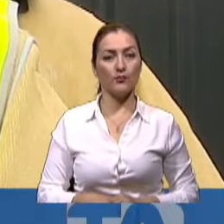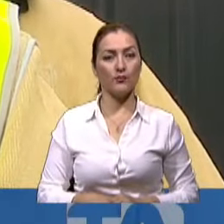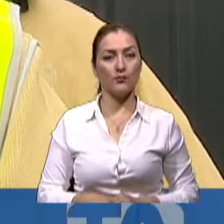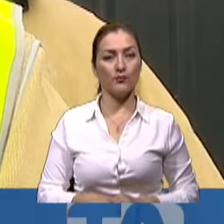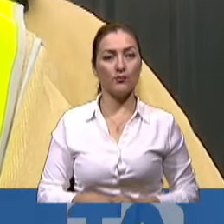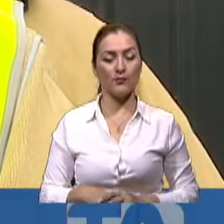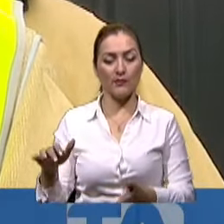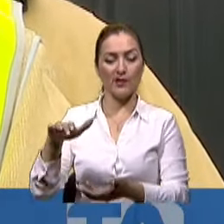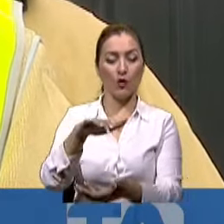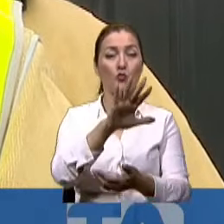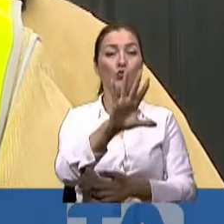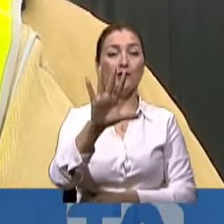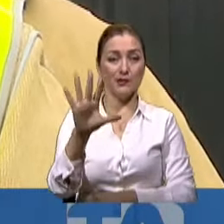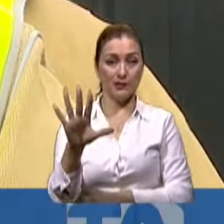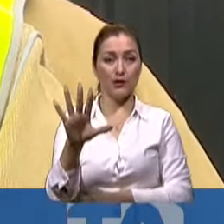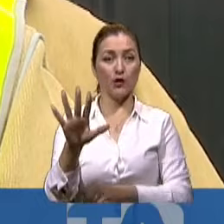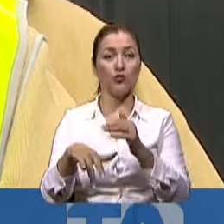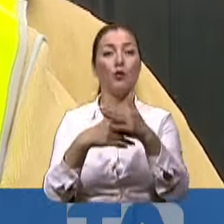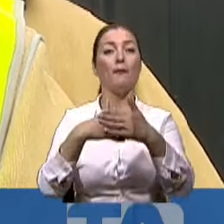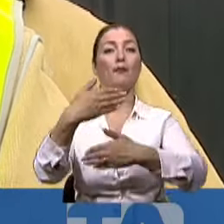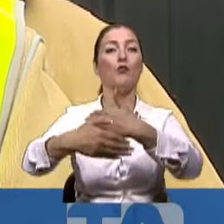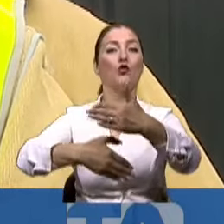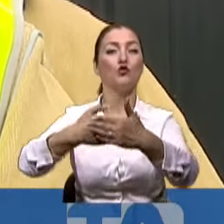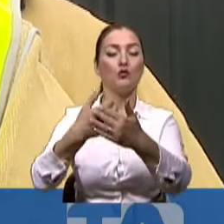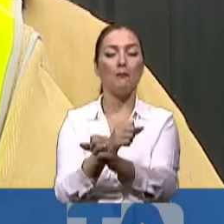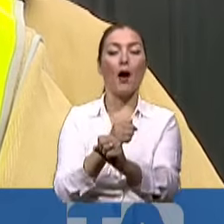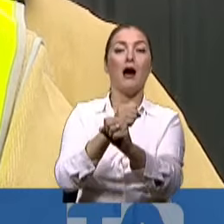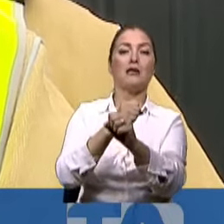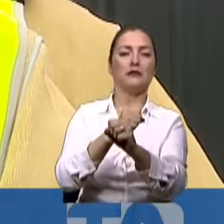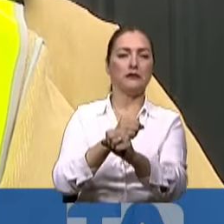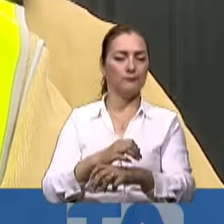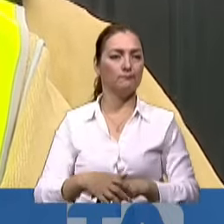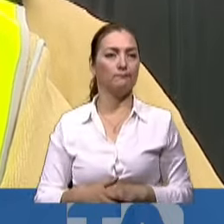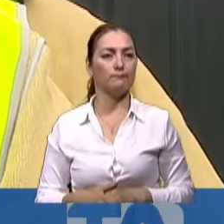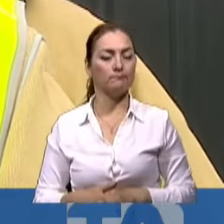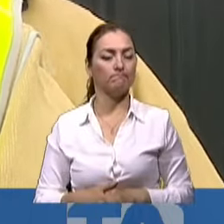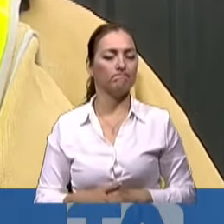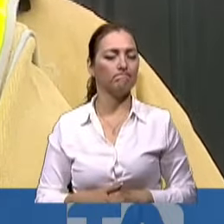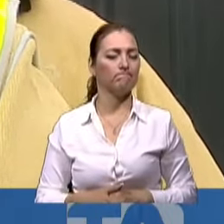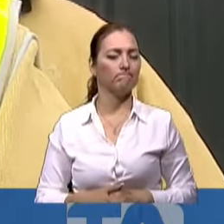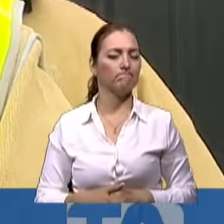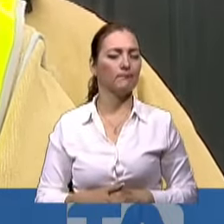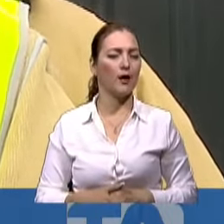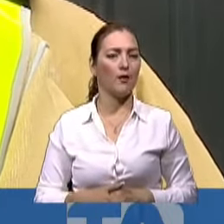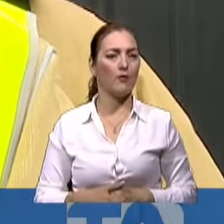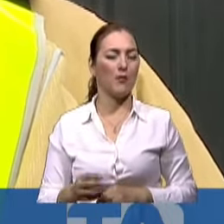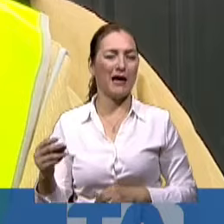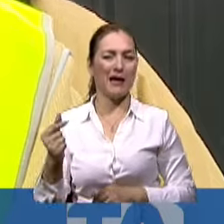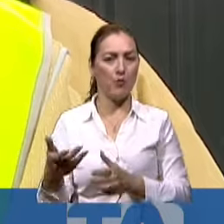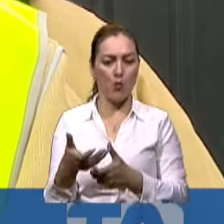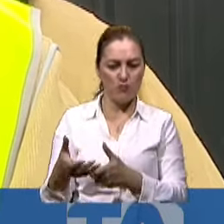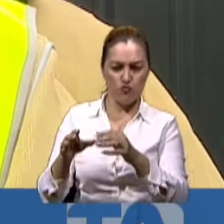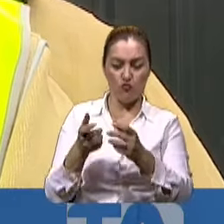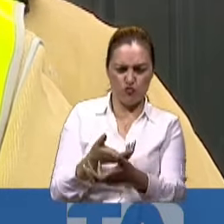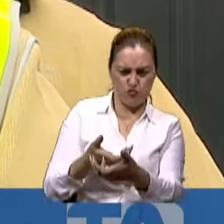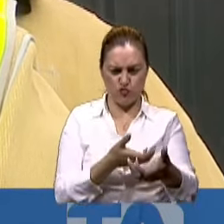55 galones, las cuales estaban en proceso de explosión. No sucedió eso por la rápida intervención